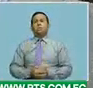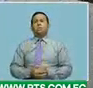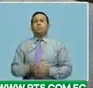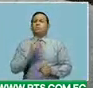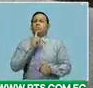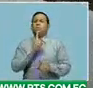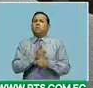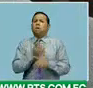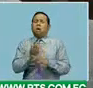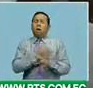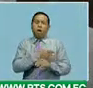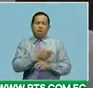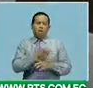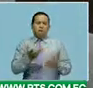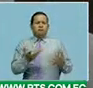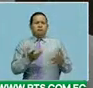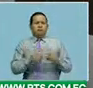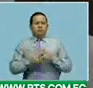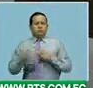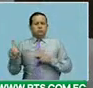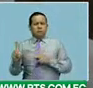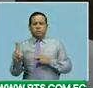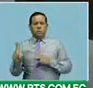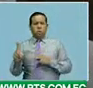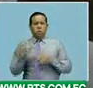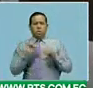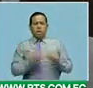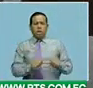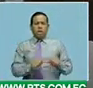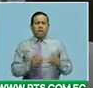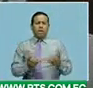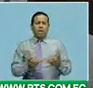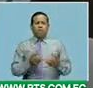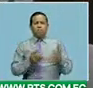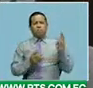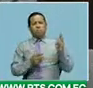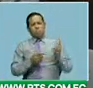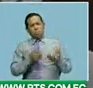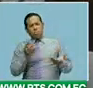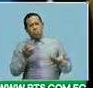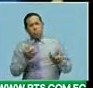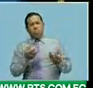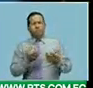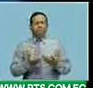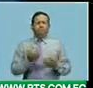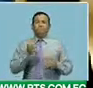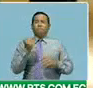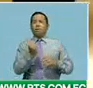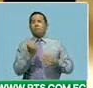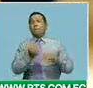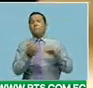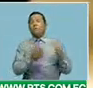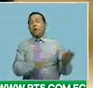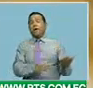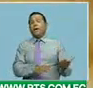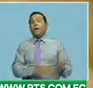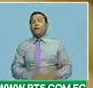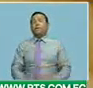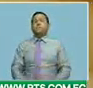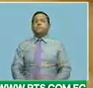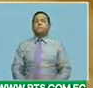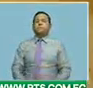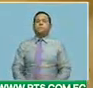de no haber huido, pero tenemos que pensar también que es dar la muerte a la mujer y hay agravantes ahí, ¿no? Informó desde la ciudad de Cuenca,